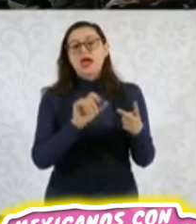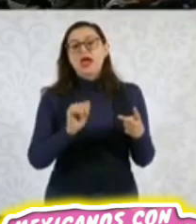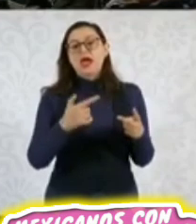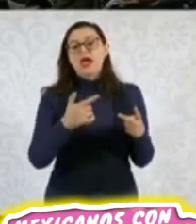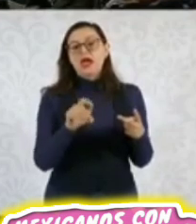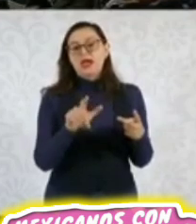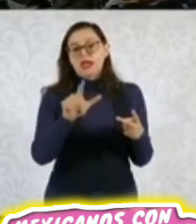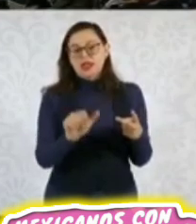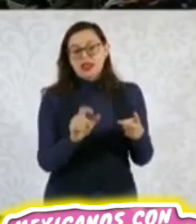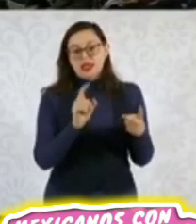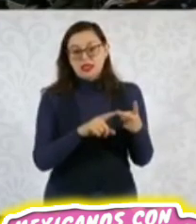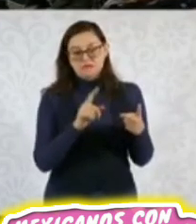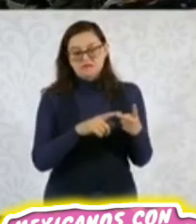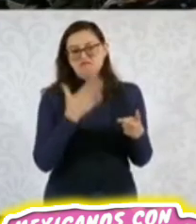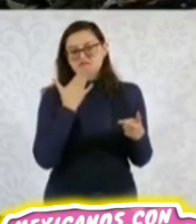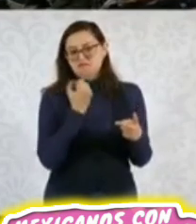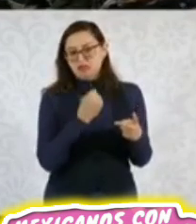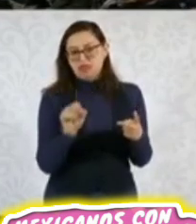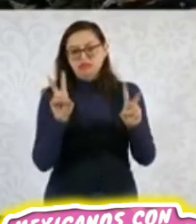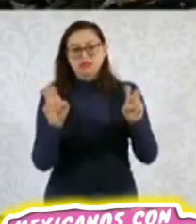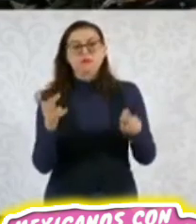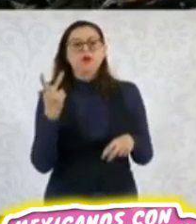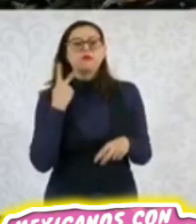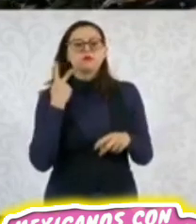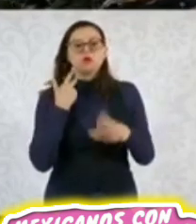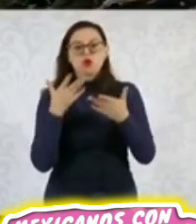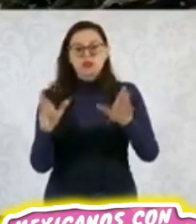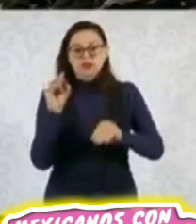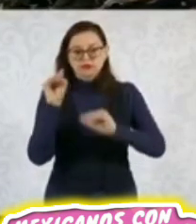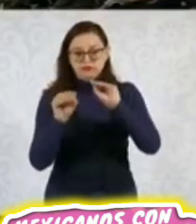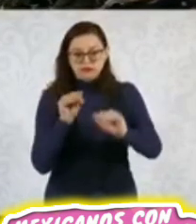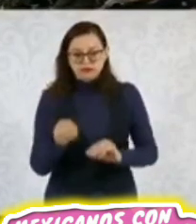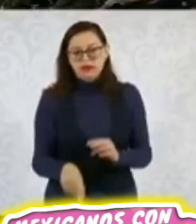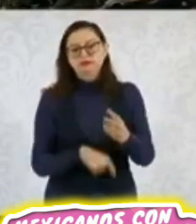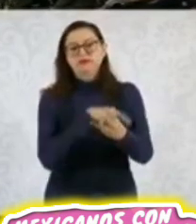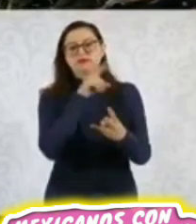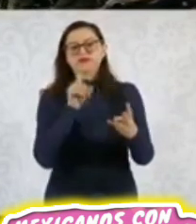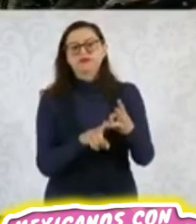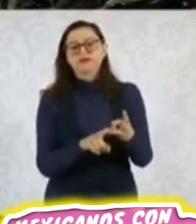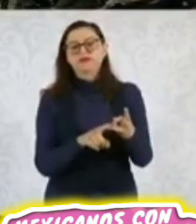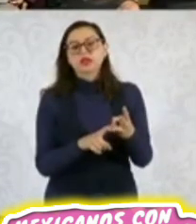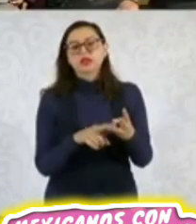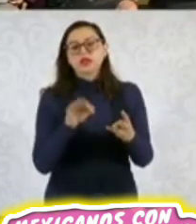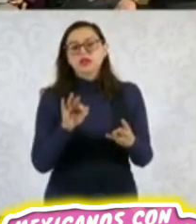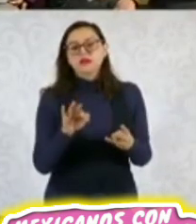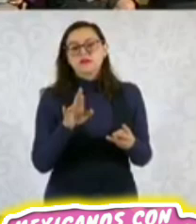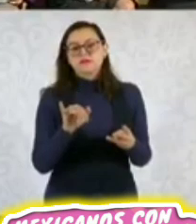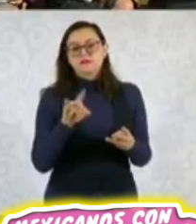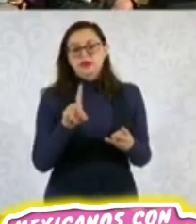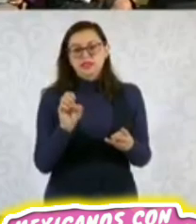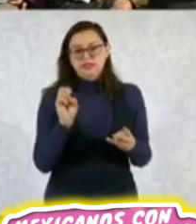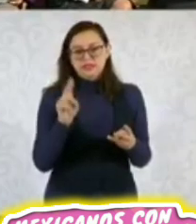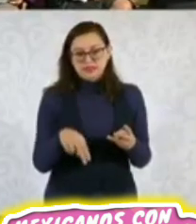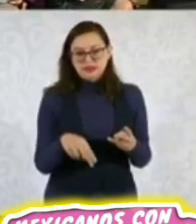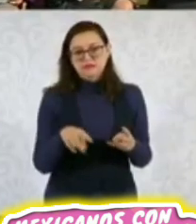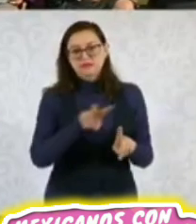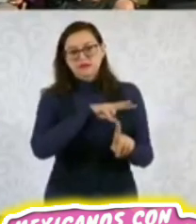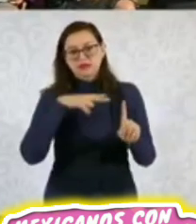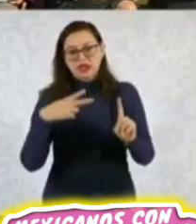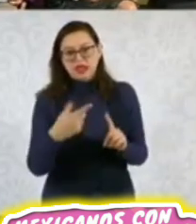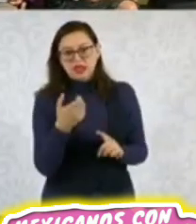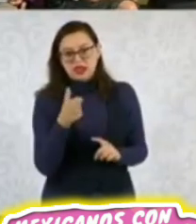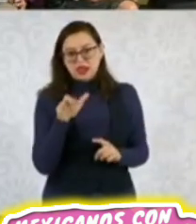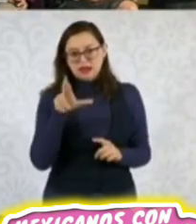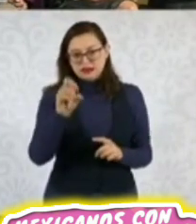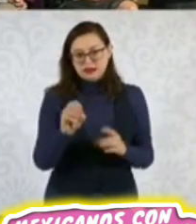especialista en la construcción de políticas públicas. Frinés Alguero, activista con experiencia en políticas y programas con perspectiva de género,